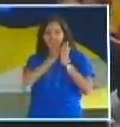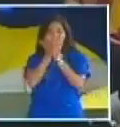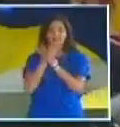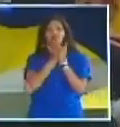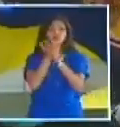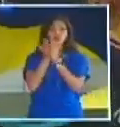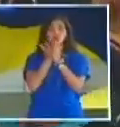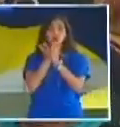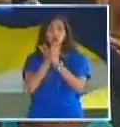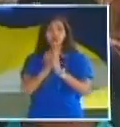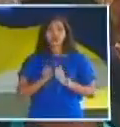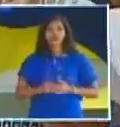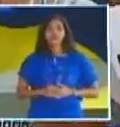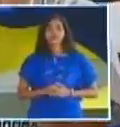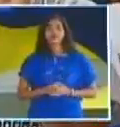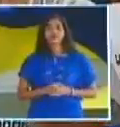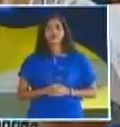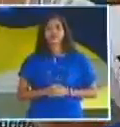estudio,